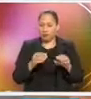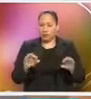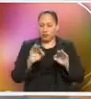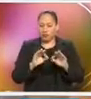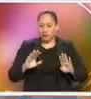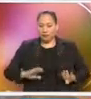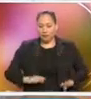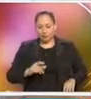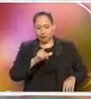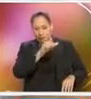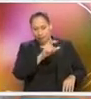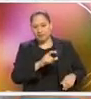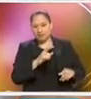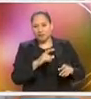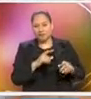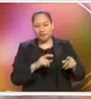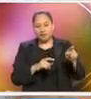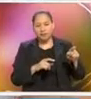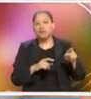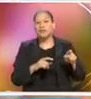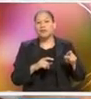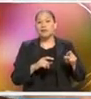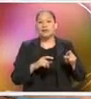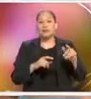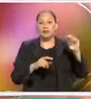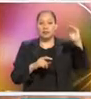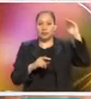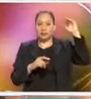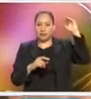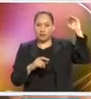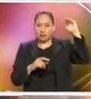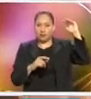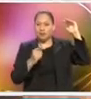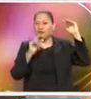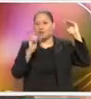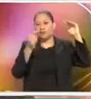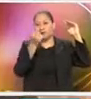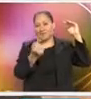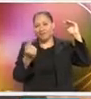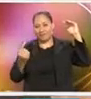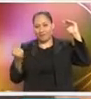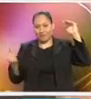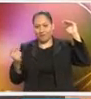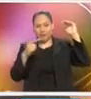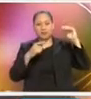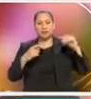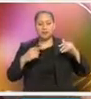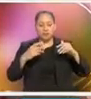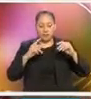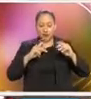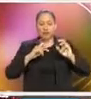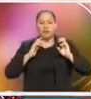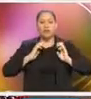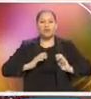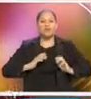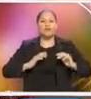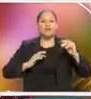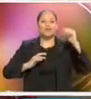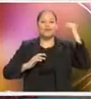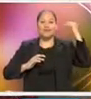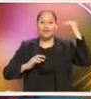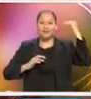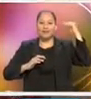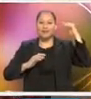que normalmente son un poco más grandes que los demás. Claro, abusan de su aspecto físico entonces también, El ¿no? abuso de poder es